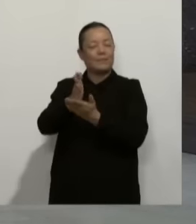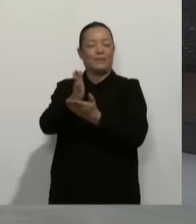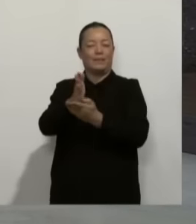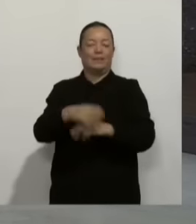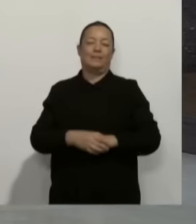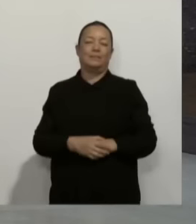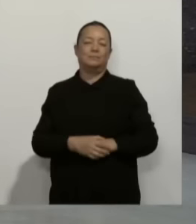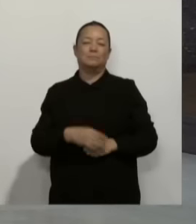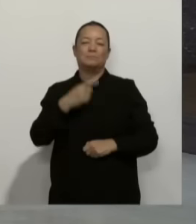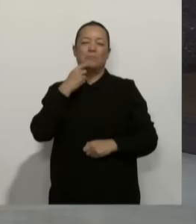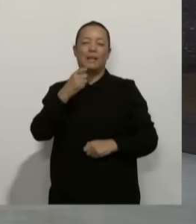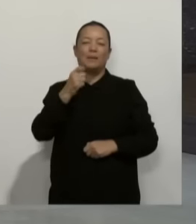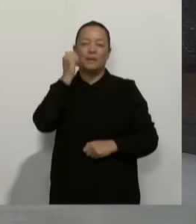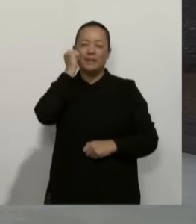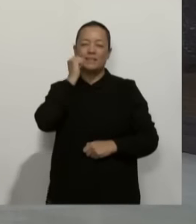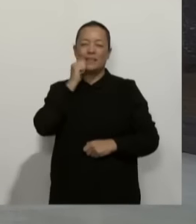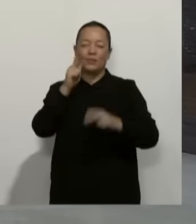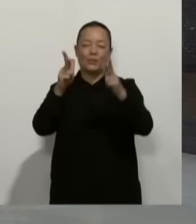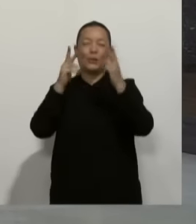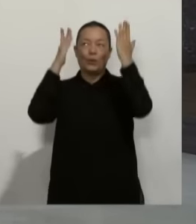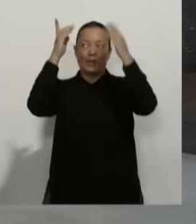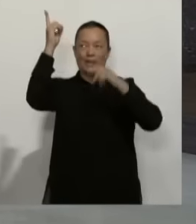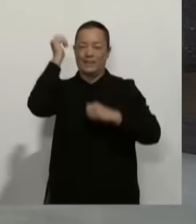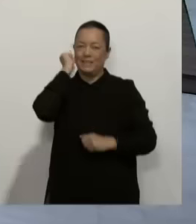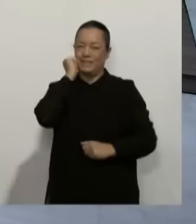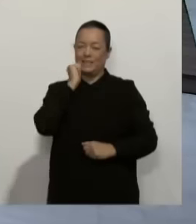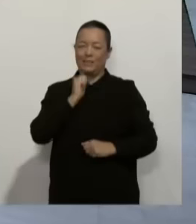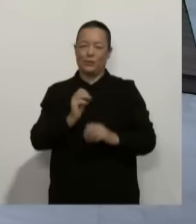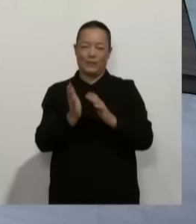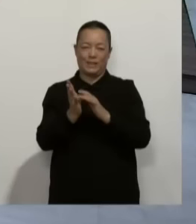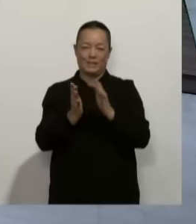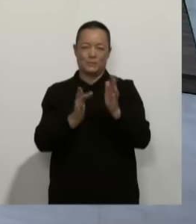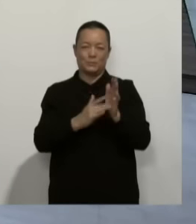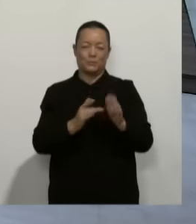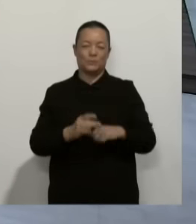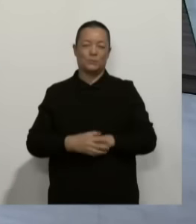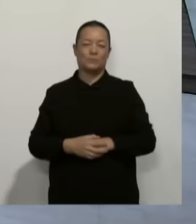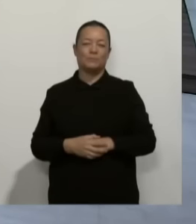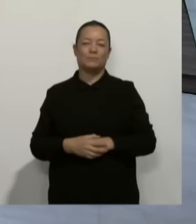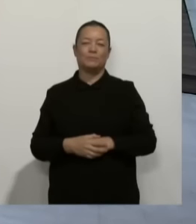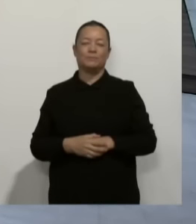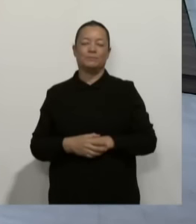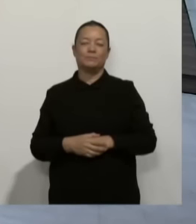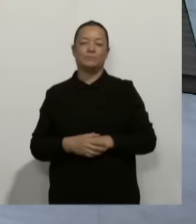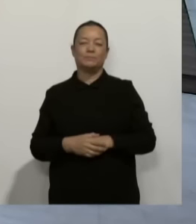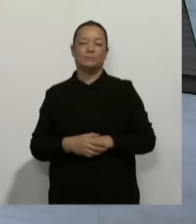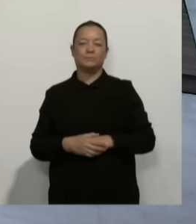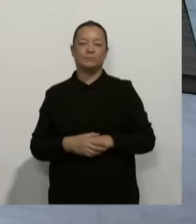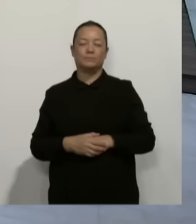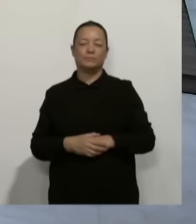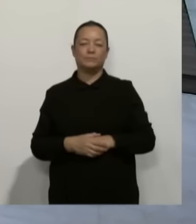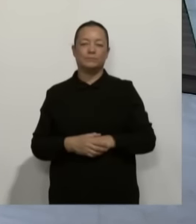mundo». Palabra del Señor. Gloria a ti, Señor Jesús.